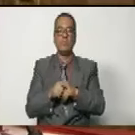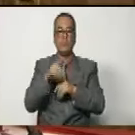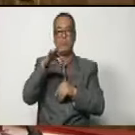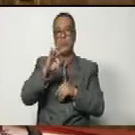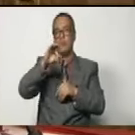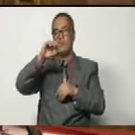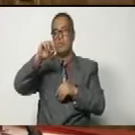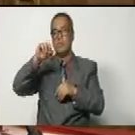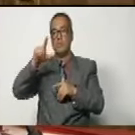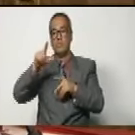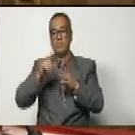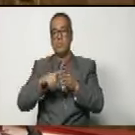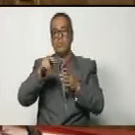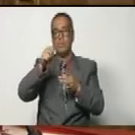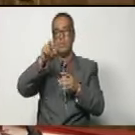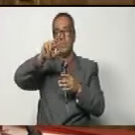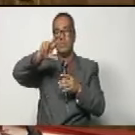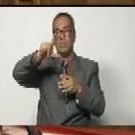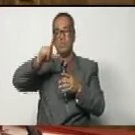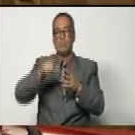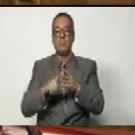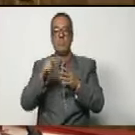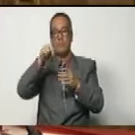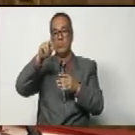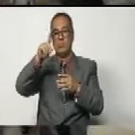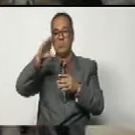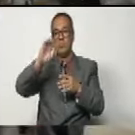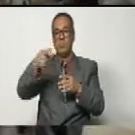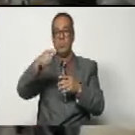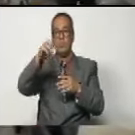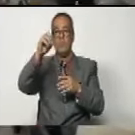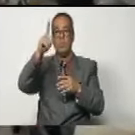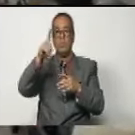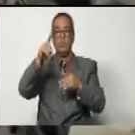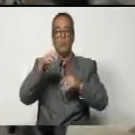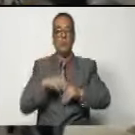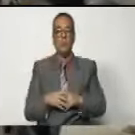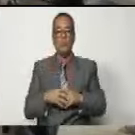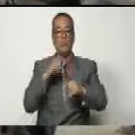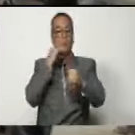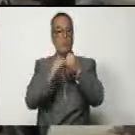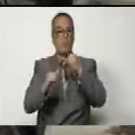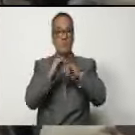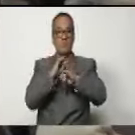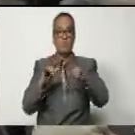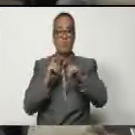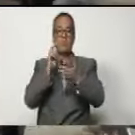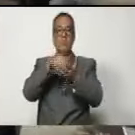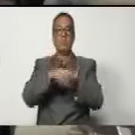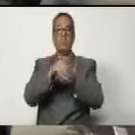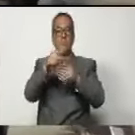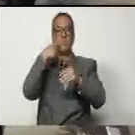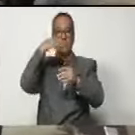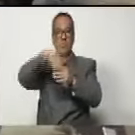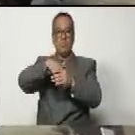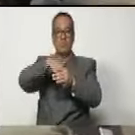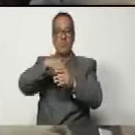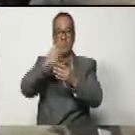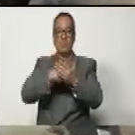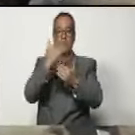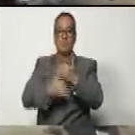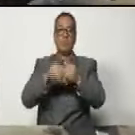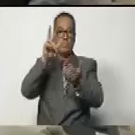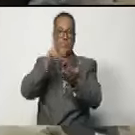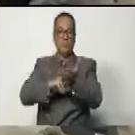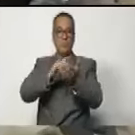Fairuz, Araylí y Nilúa Delgado ejercieron el derecho de palabra. Finalizadas las intervenciones y sometido a votación el proyecto,